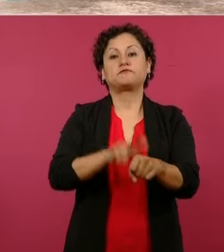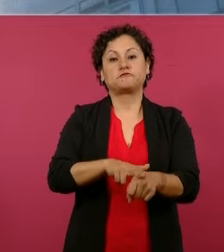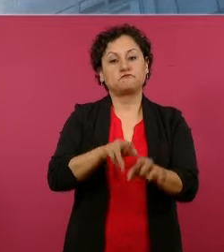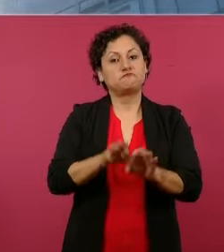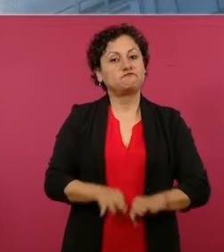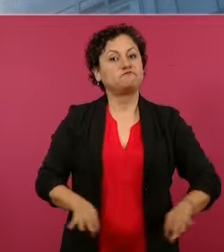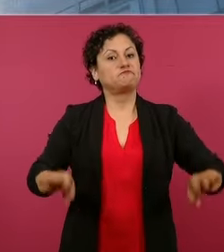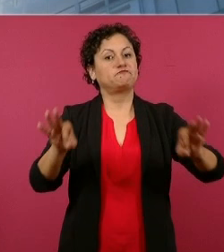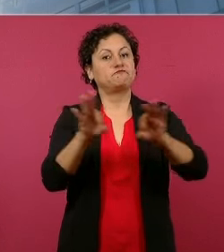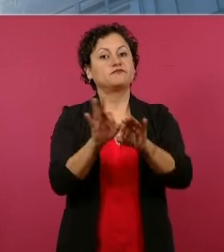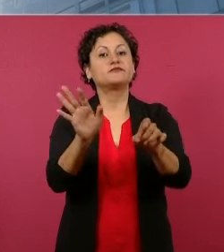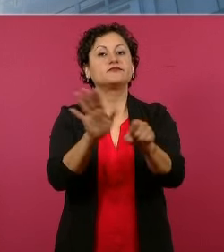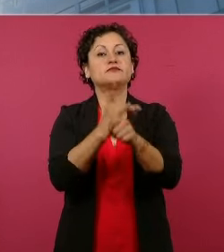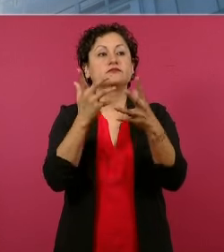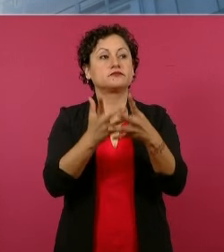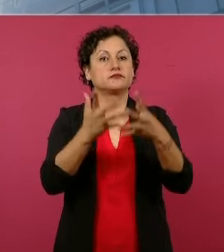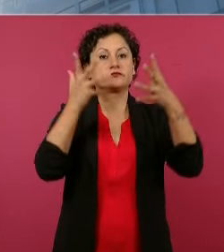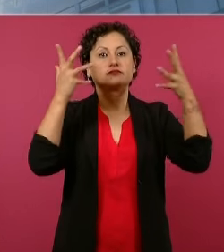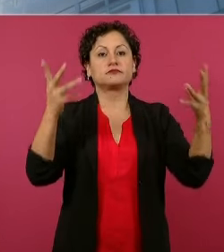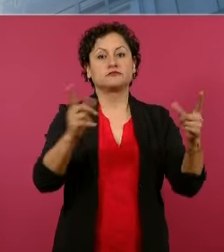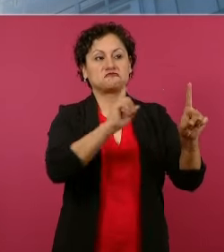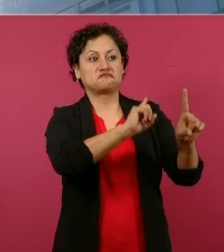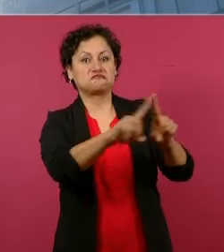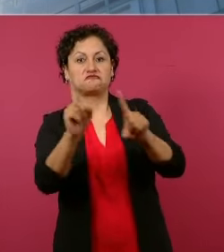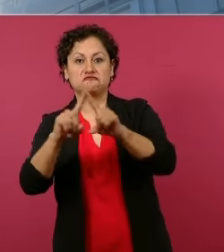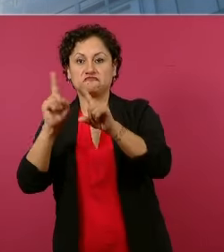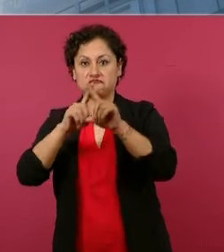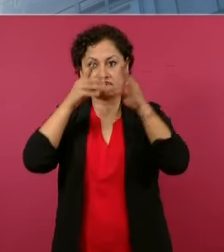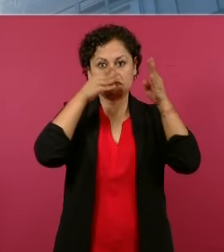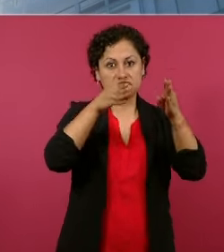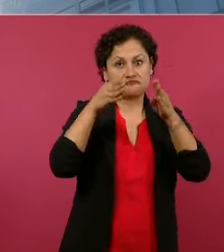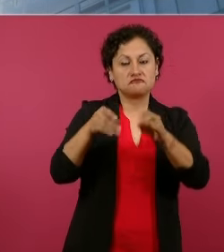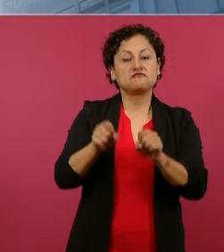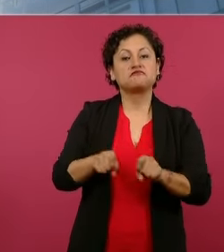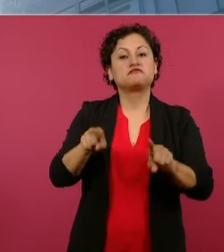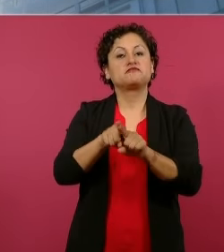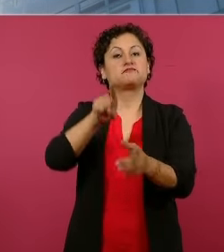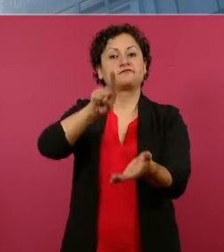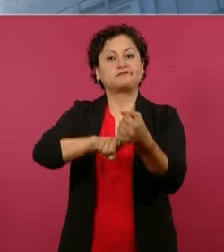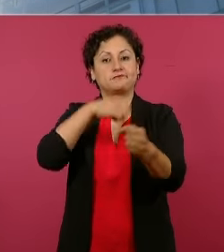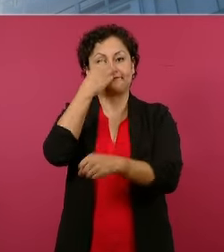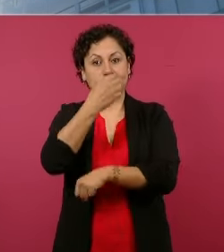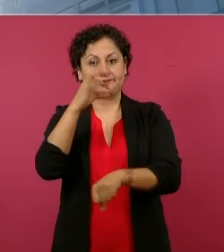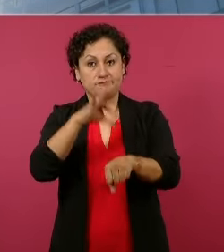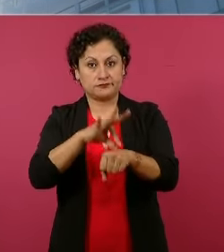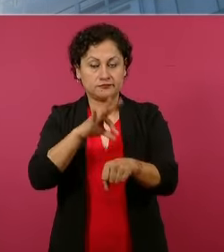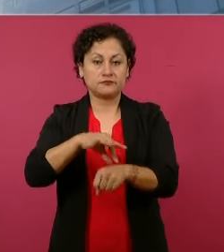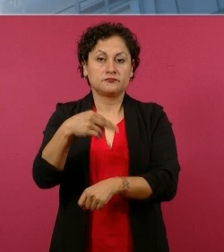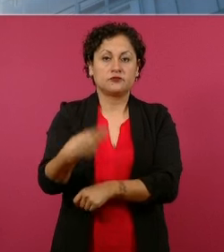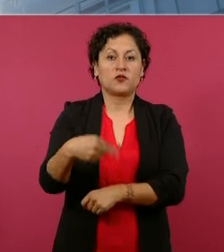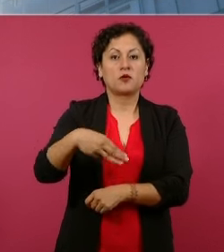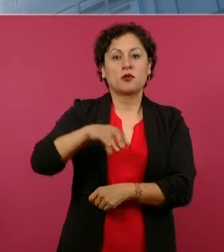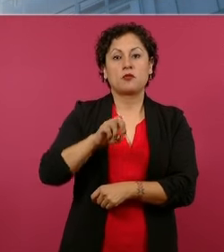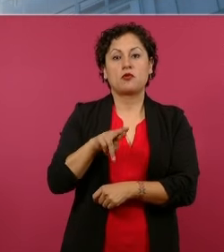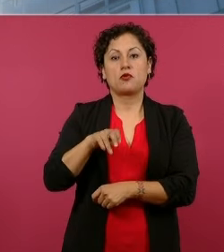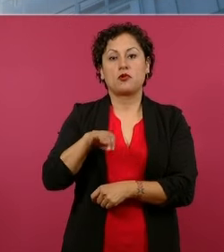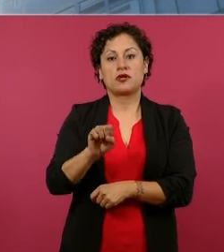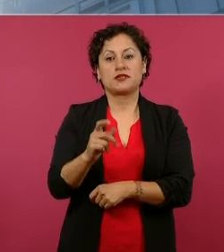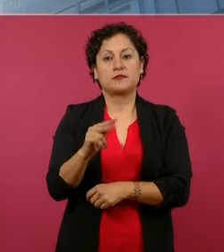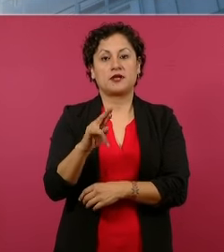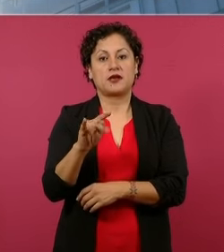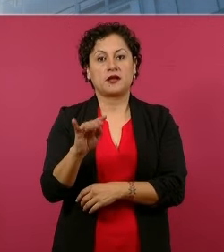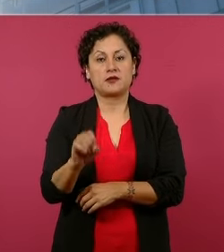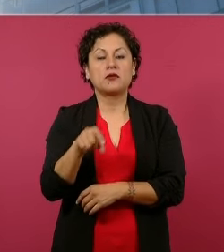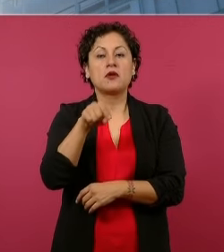la cantidad de especialistas y por la gran capacidad de formación de médicos especialistas el hospital general Morones una obra de sustitución